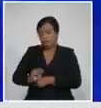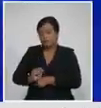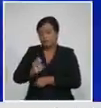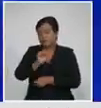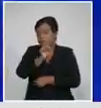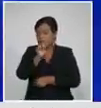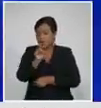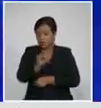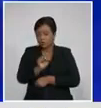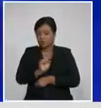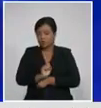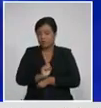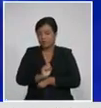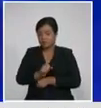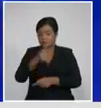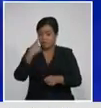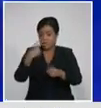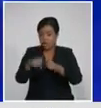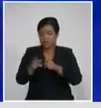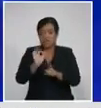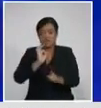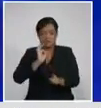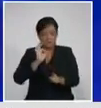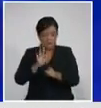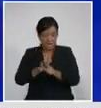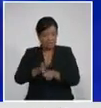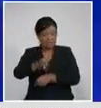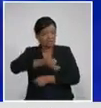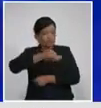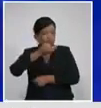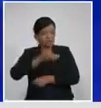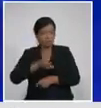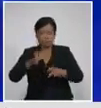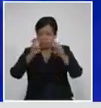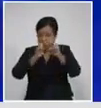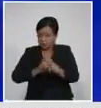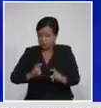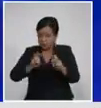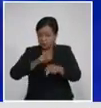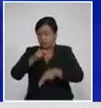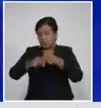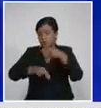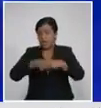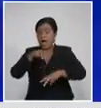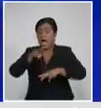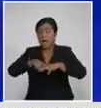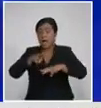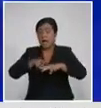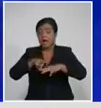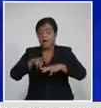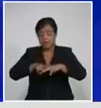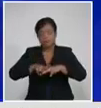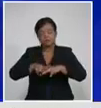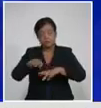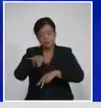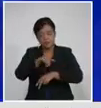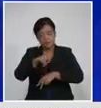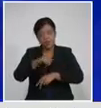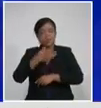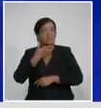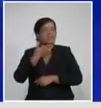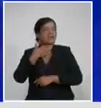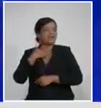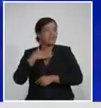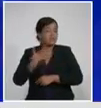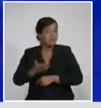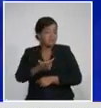nos da el pie para comenzar a hablar de los estudios de intervención. Le decía que los habaneros tienen gran expectativa también, porque se ha